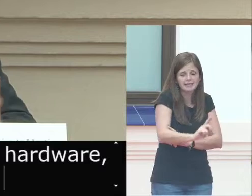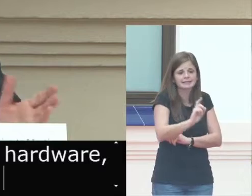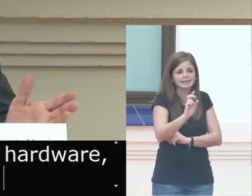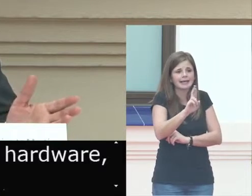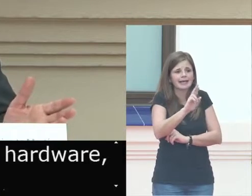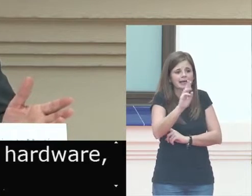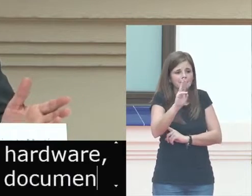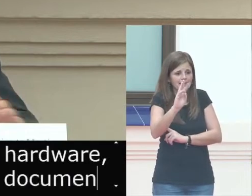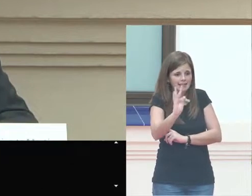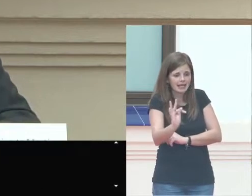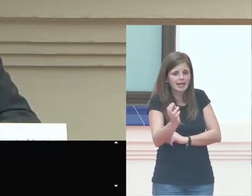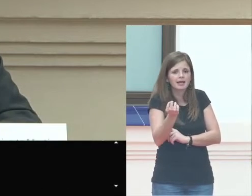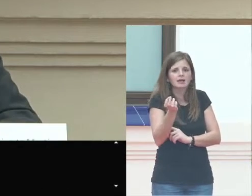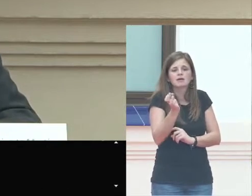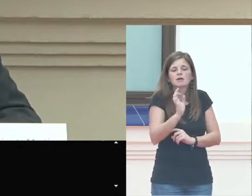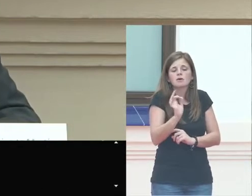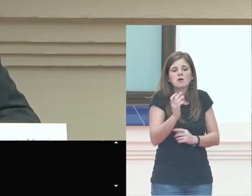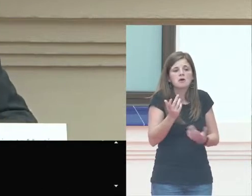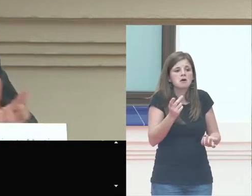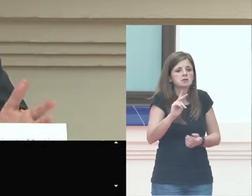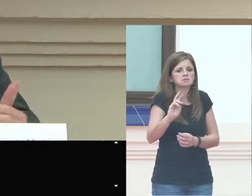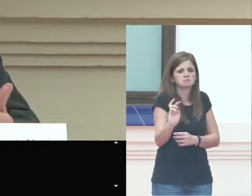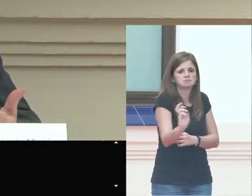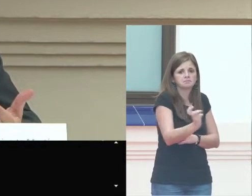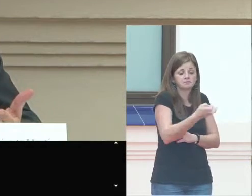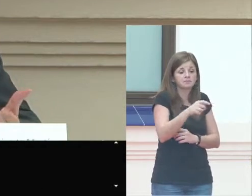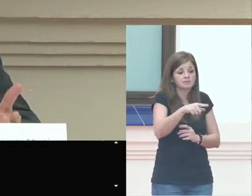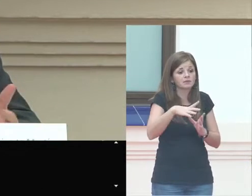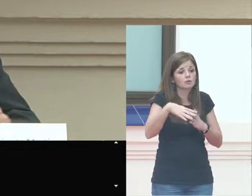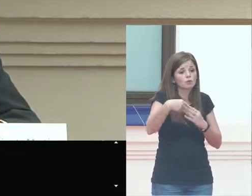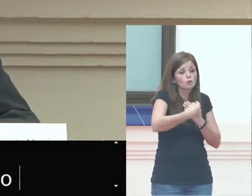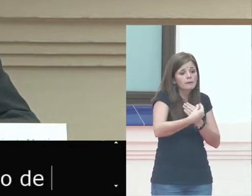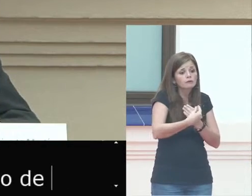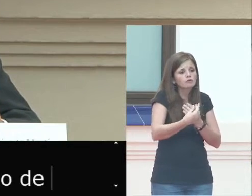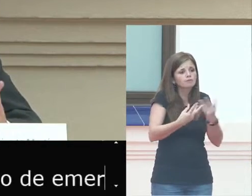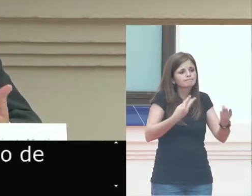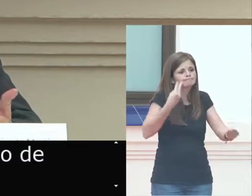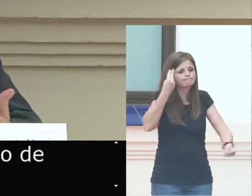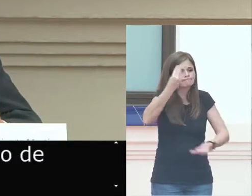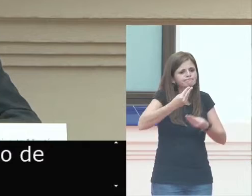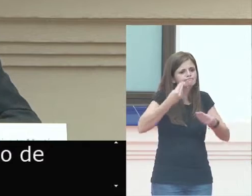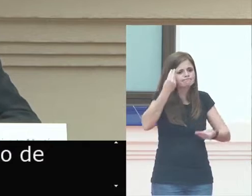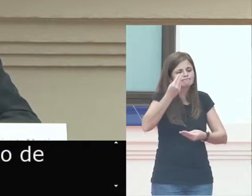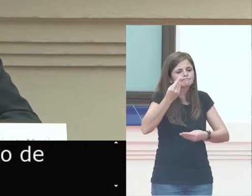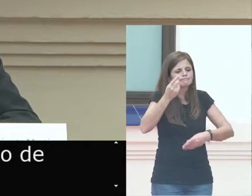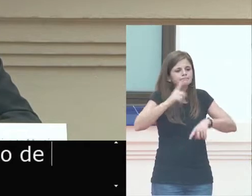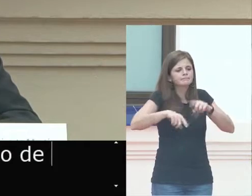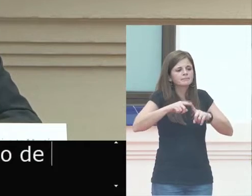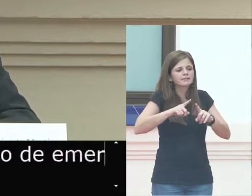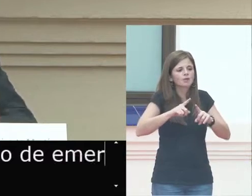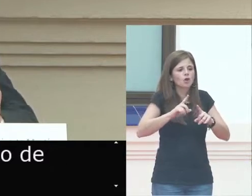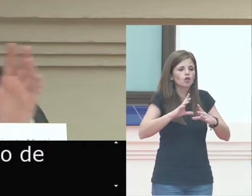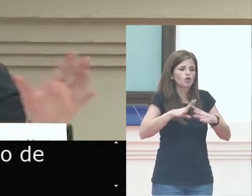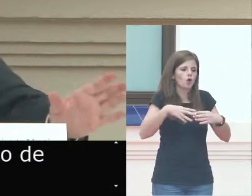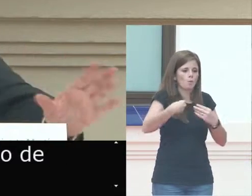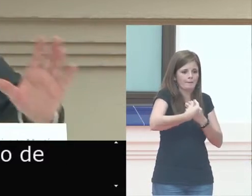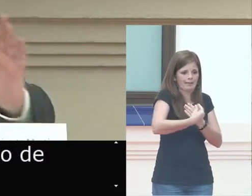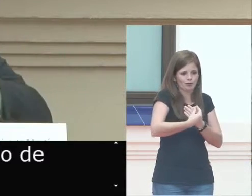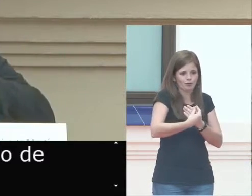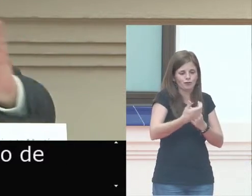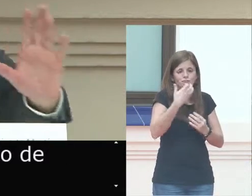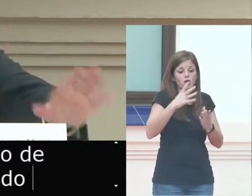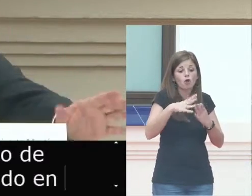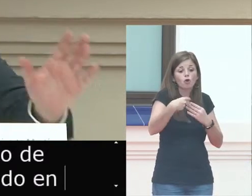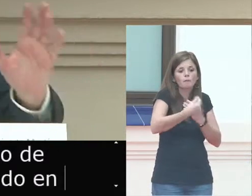RTT, al acceso de servicios de emergencias. Y es un documento muy pensado en base a las prestaciones funcionales del documento. El documento está